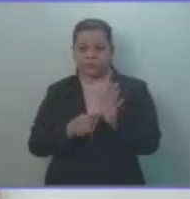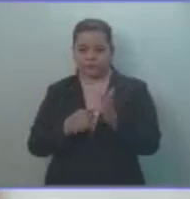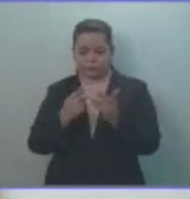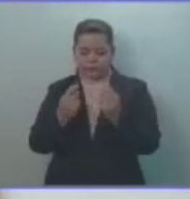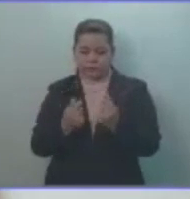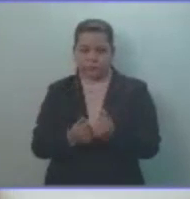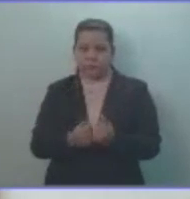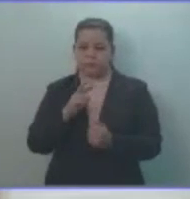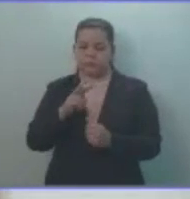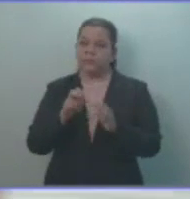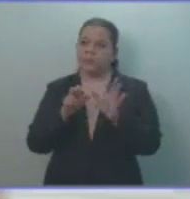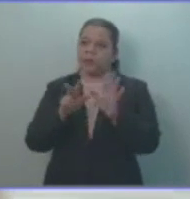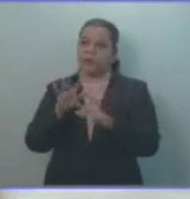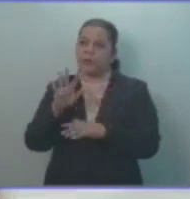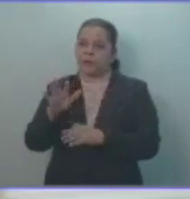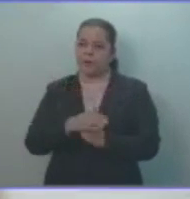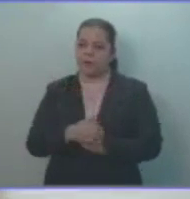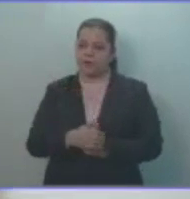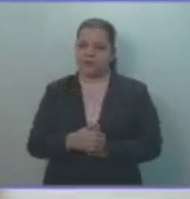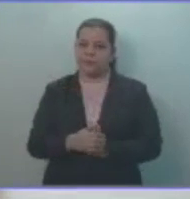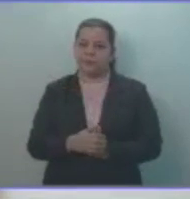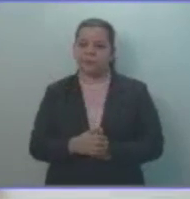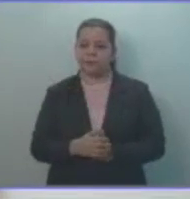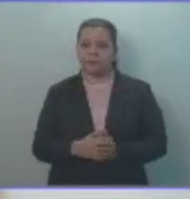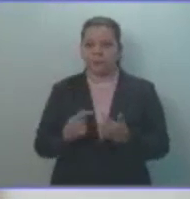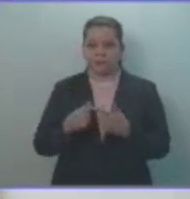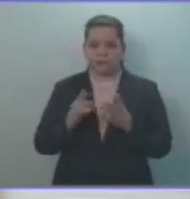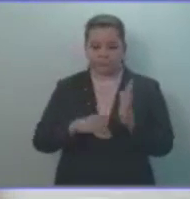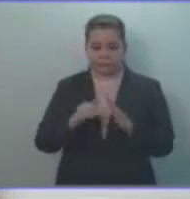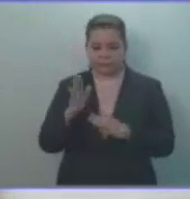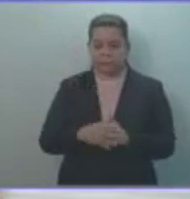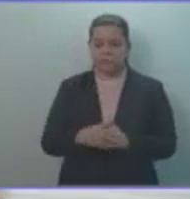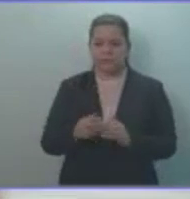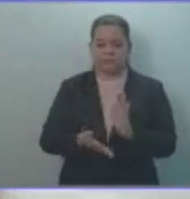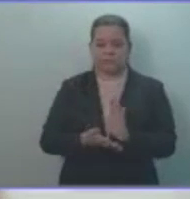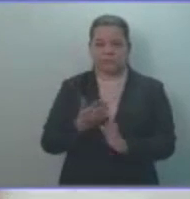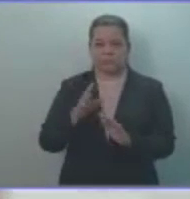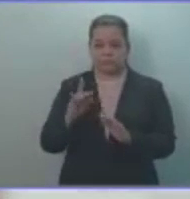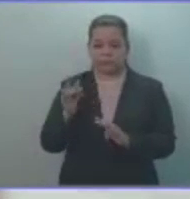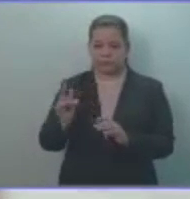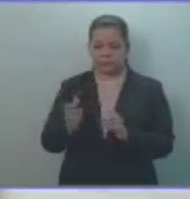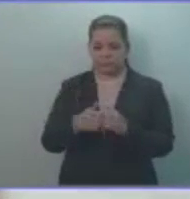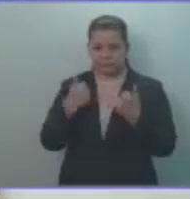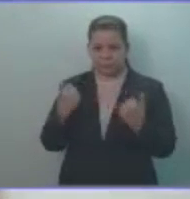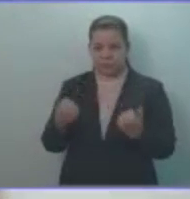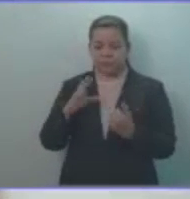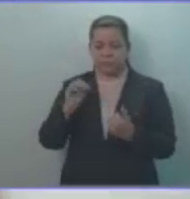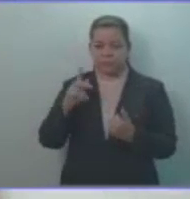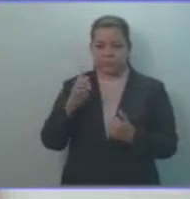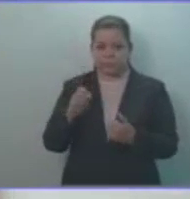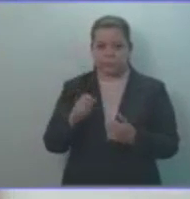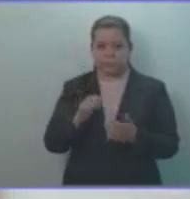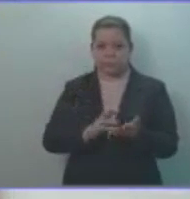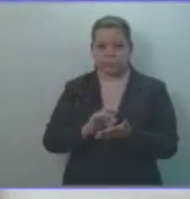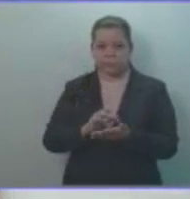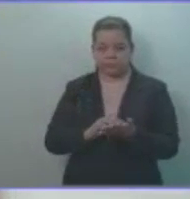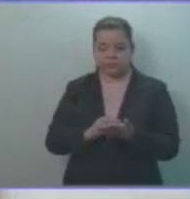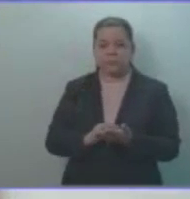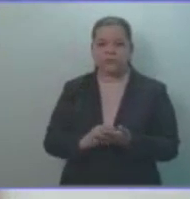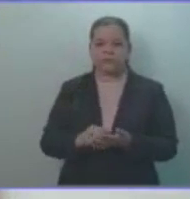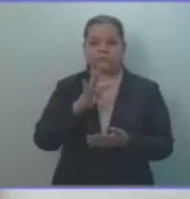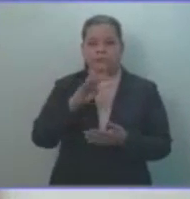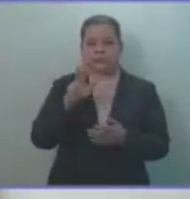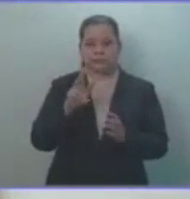de 285 millones, reflejando un incremento de 18 millones. La Corte de Cuentas de la República,